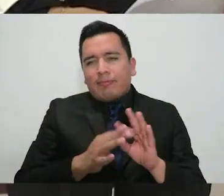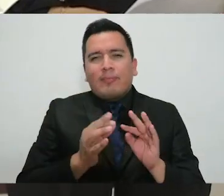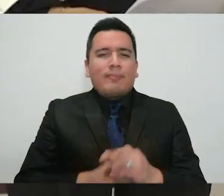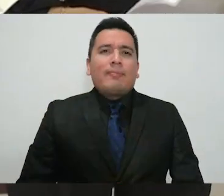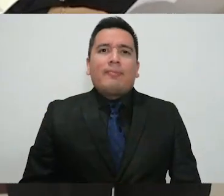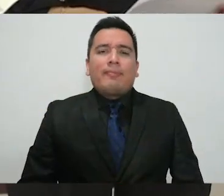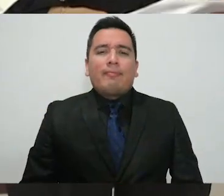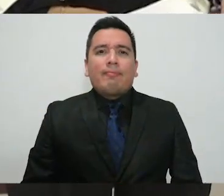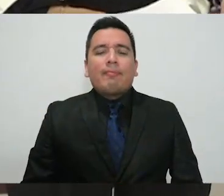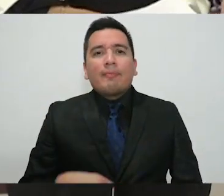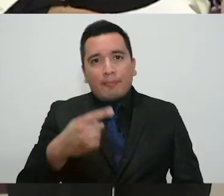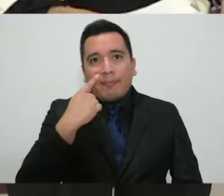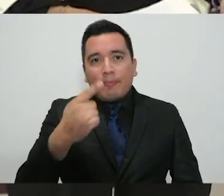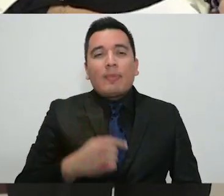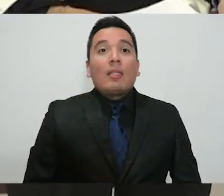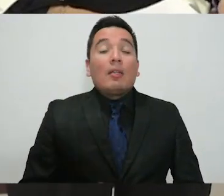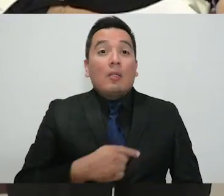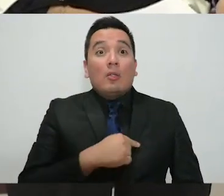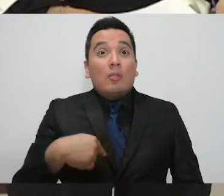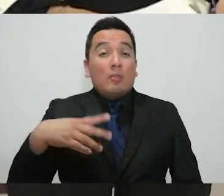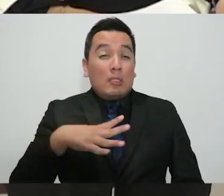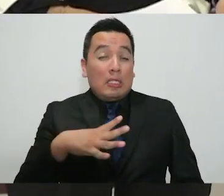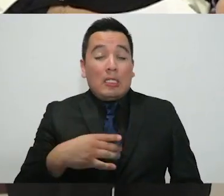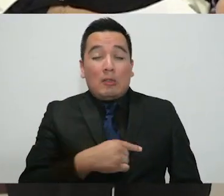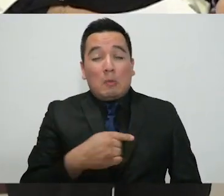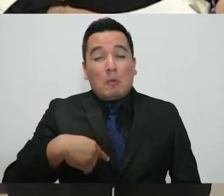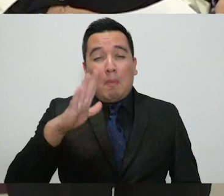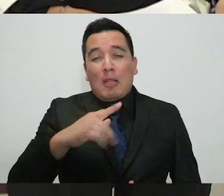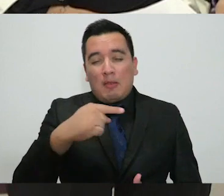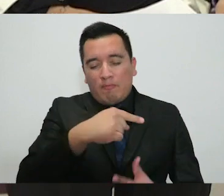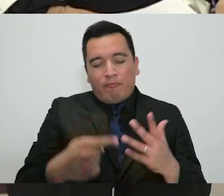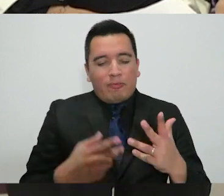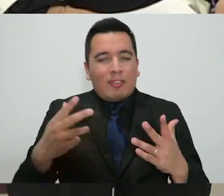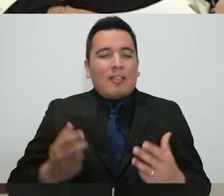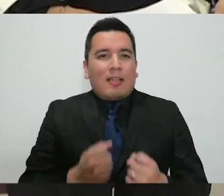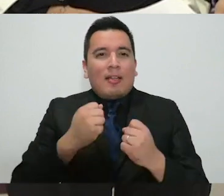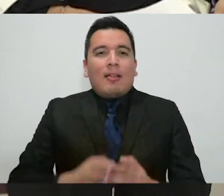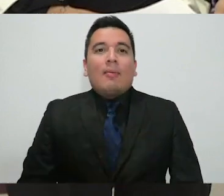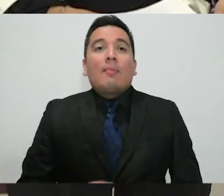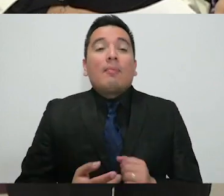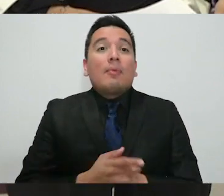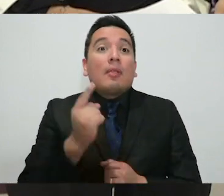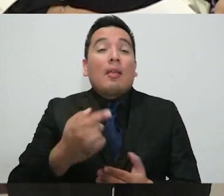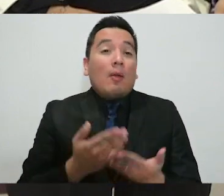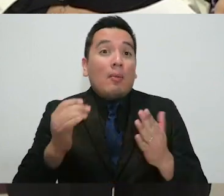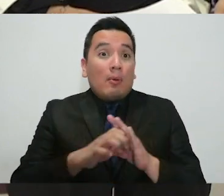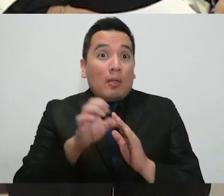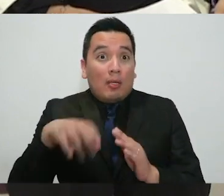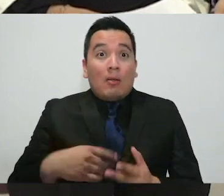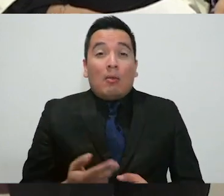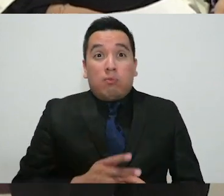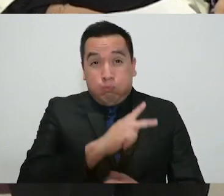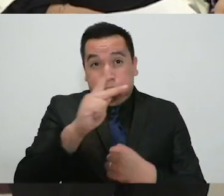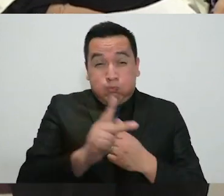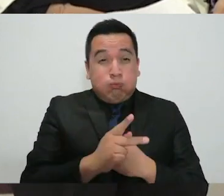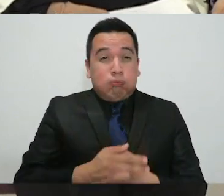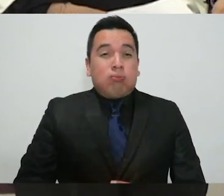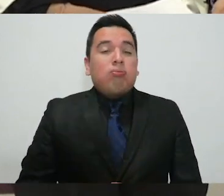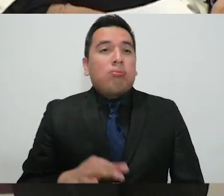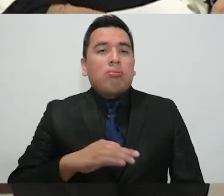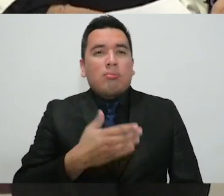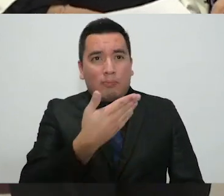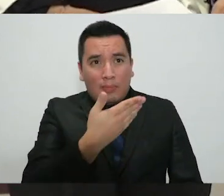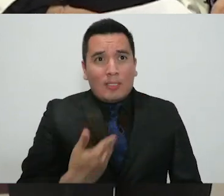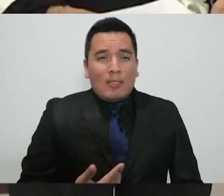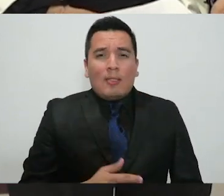lo que tenemos ahora y hemos ganado es la posibilidad de que a nivel federal tanto la presidencia de la